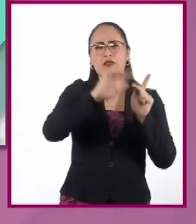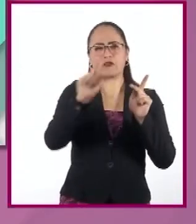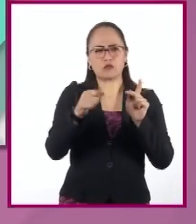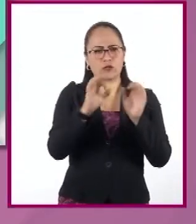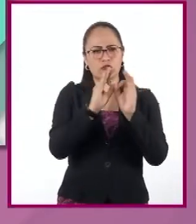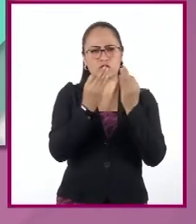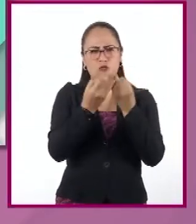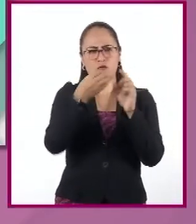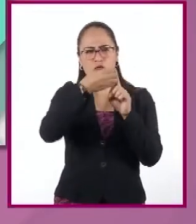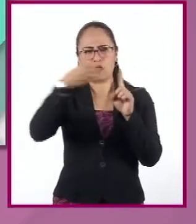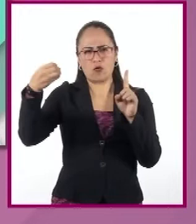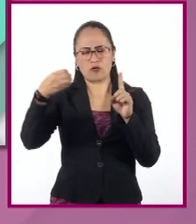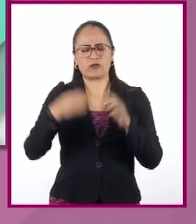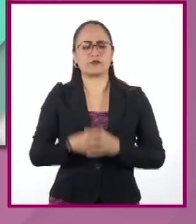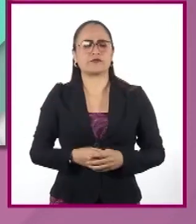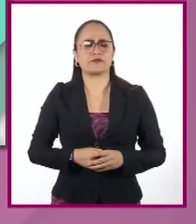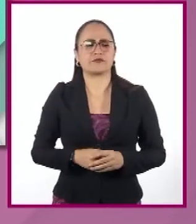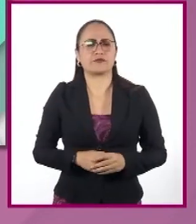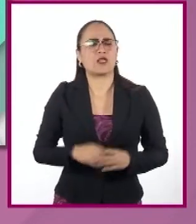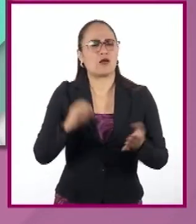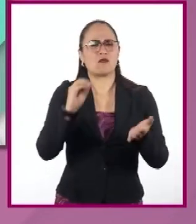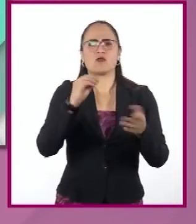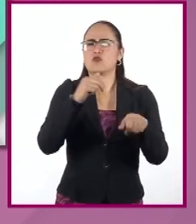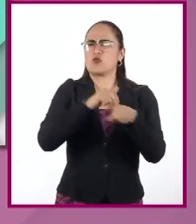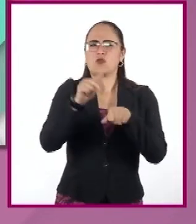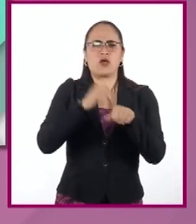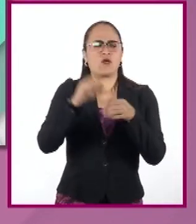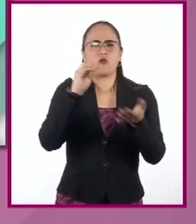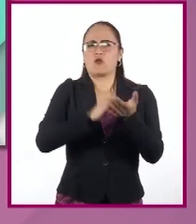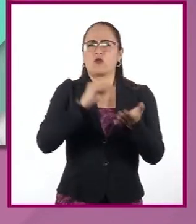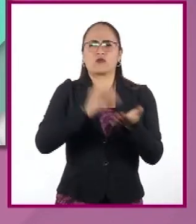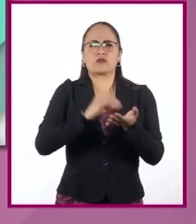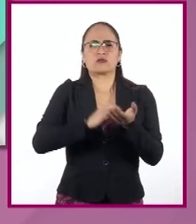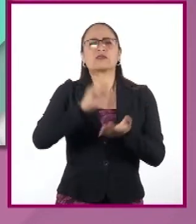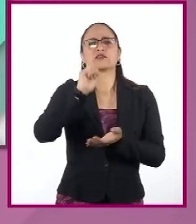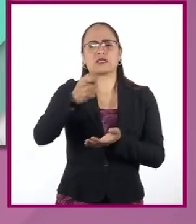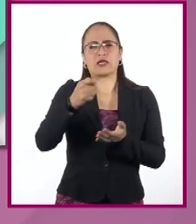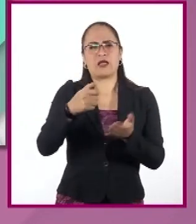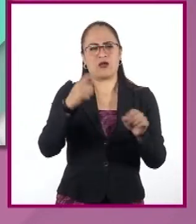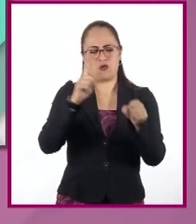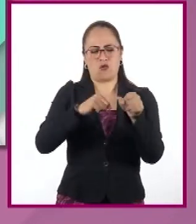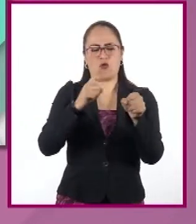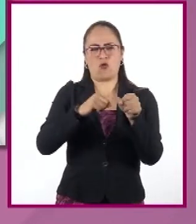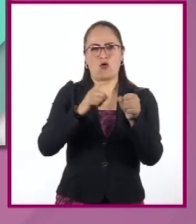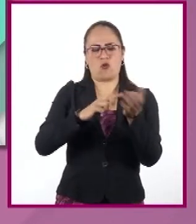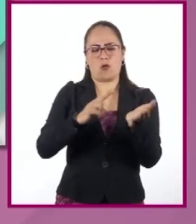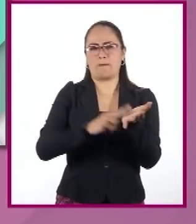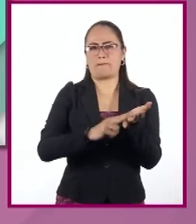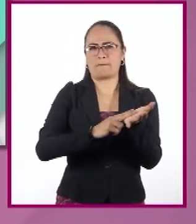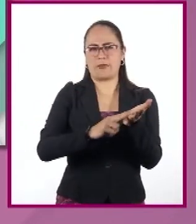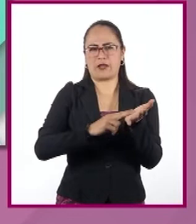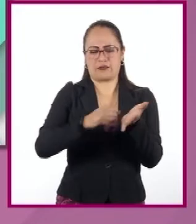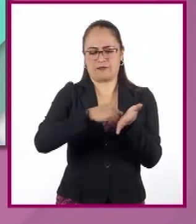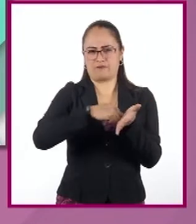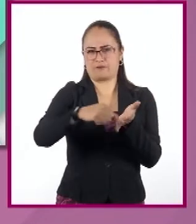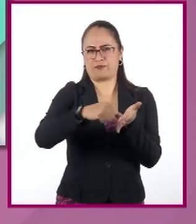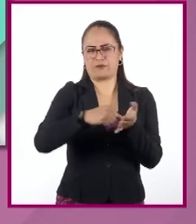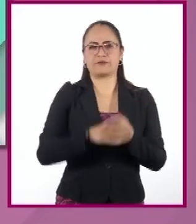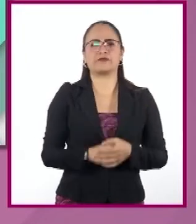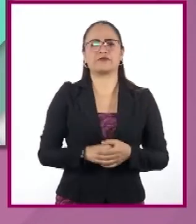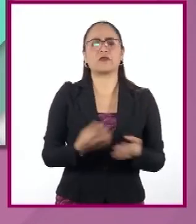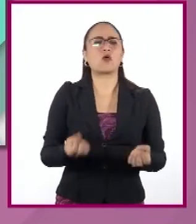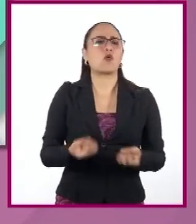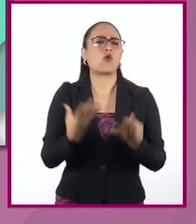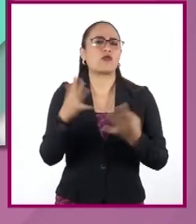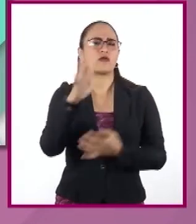Identifiquemos las constantes, subrayándolas de color verde, que en esta situación son